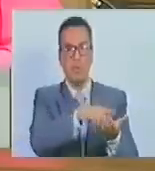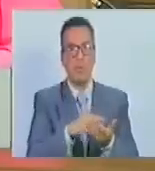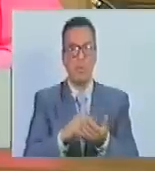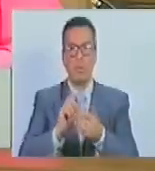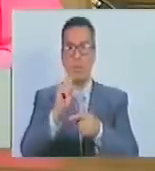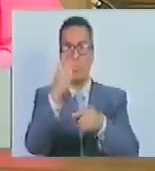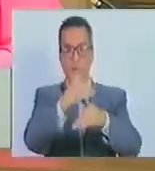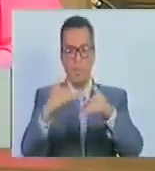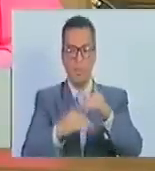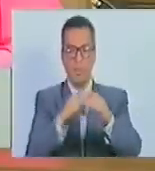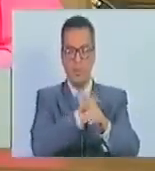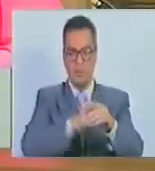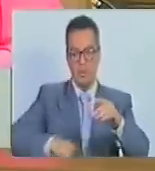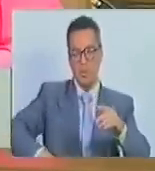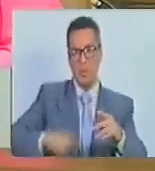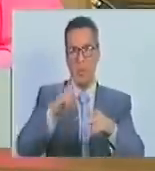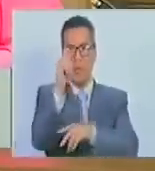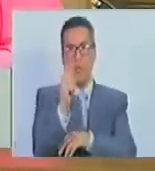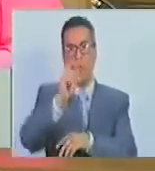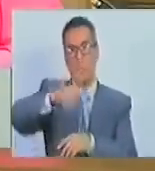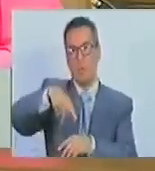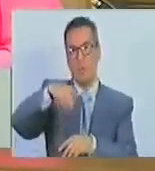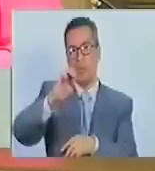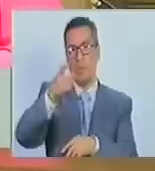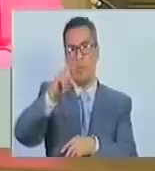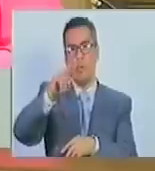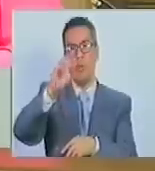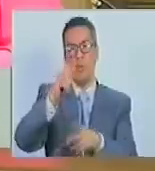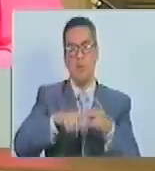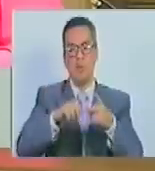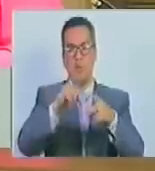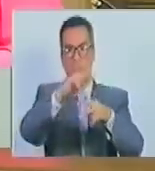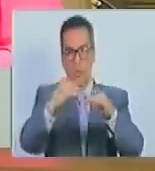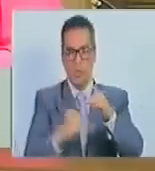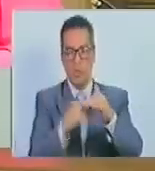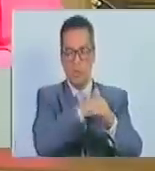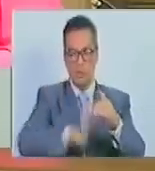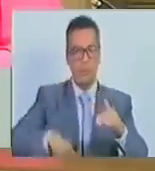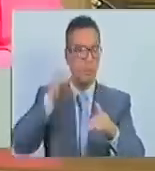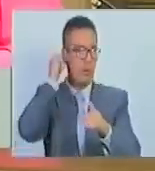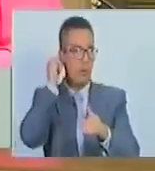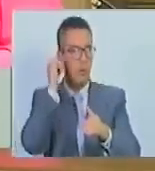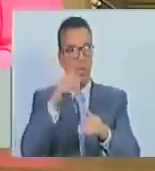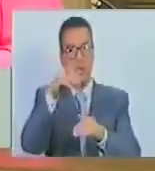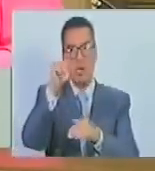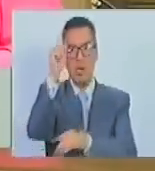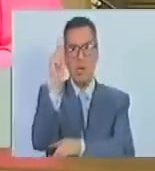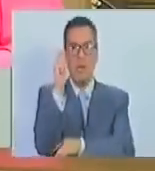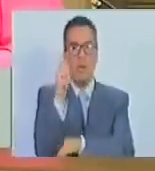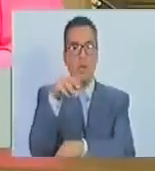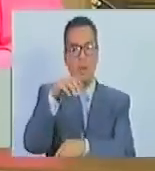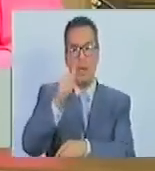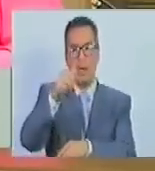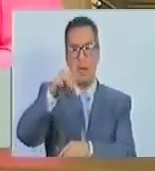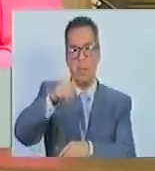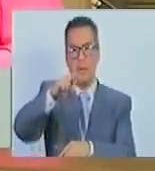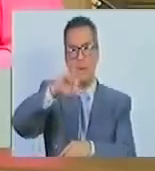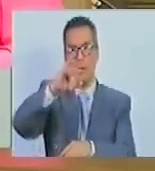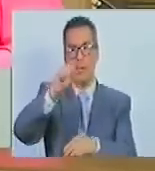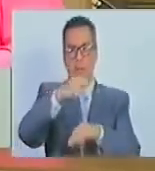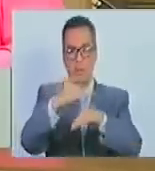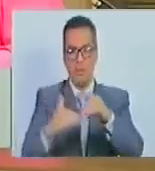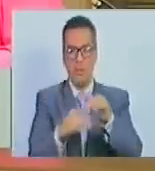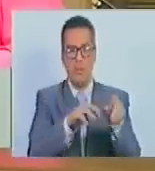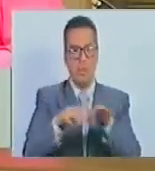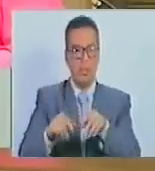del primer vicepresidente, diputado Pedro Infante, la segunda vicepresidenta, diputada América Pérez, la subsecretaria